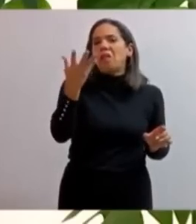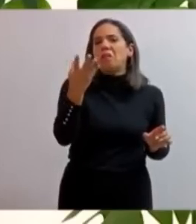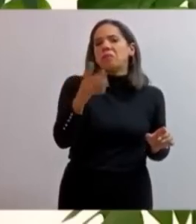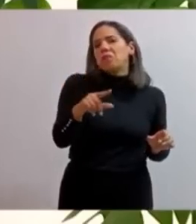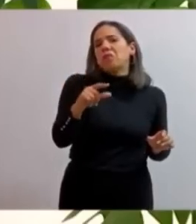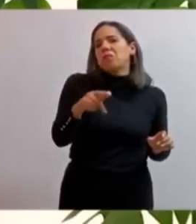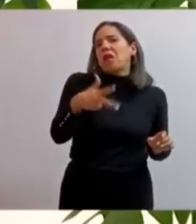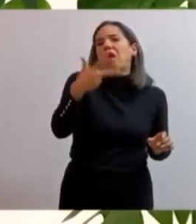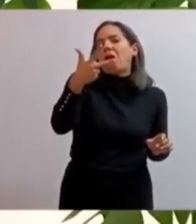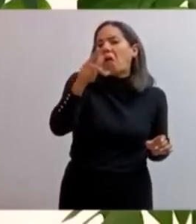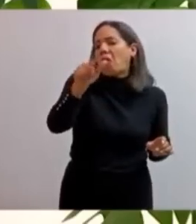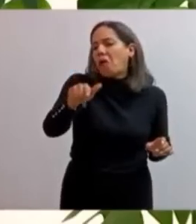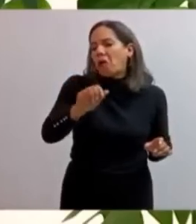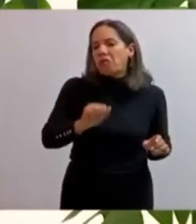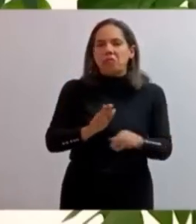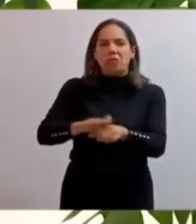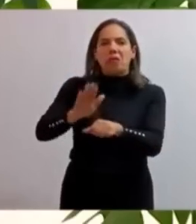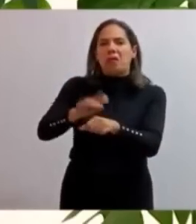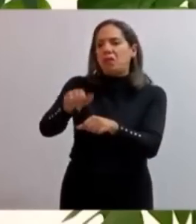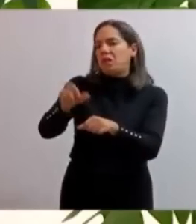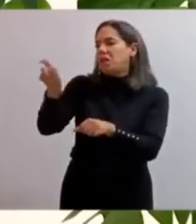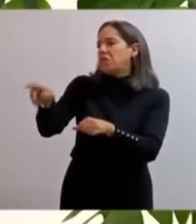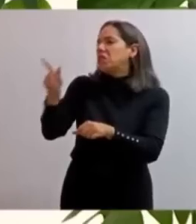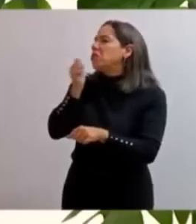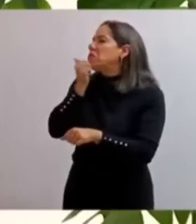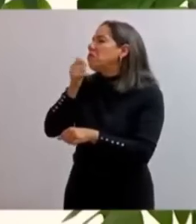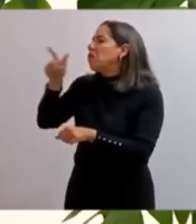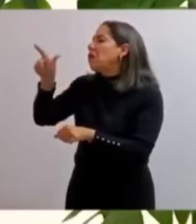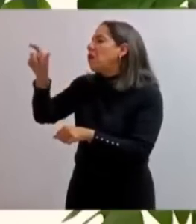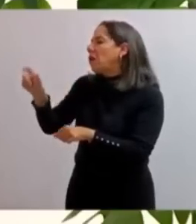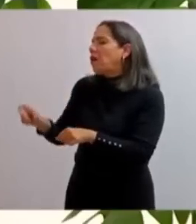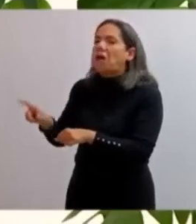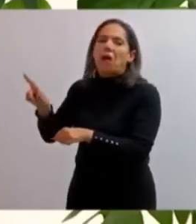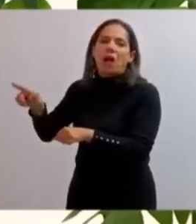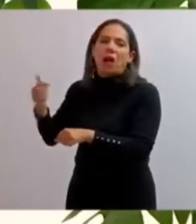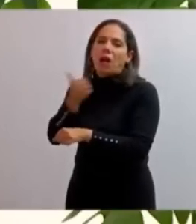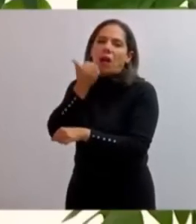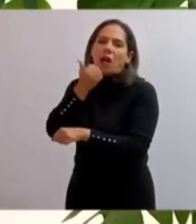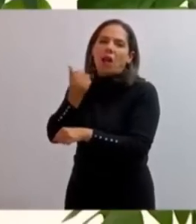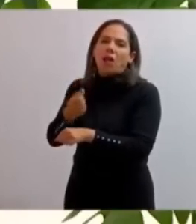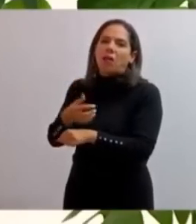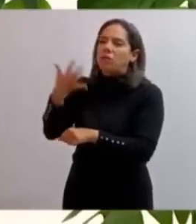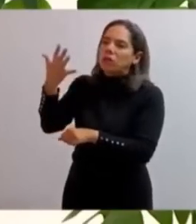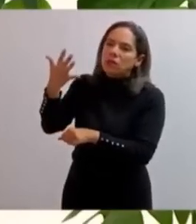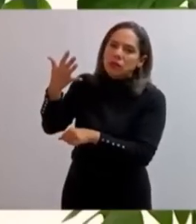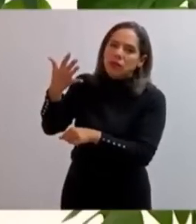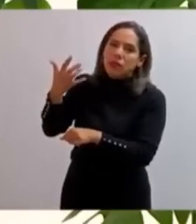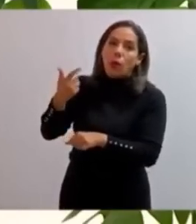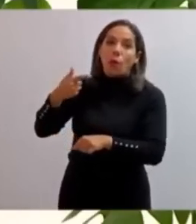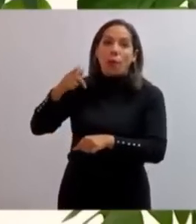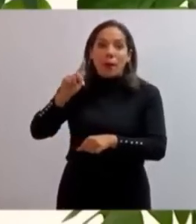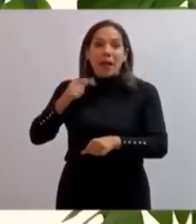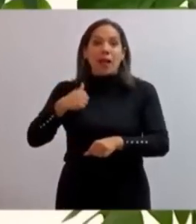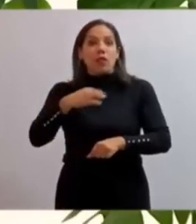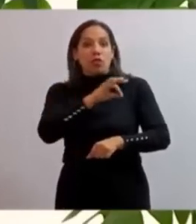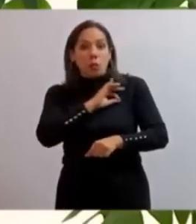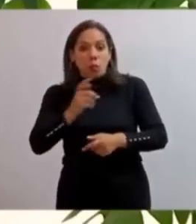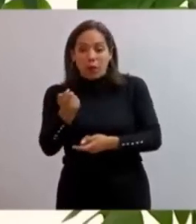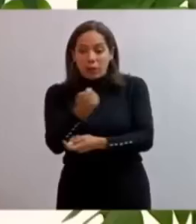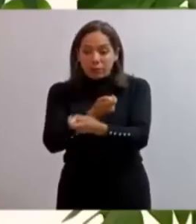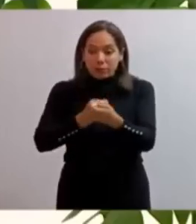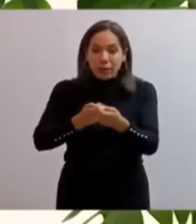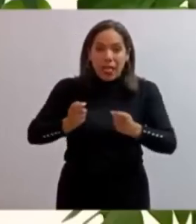nosotros logramos regresar el examen ya calificado a los estudiantes y que